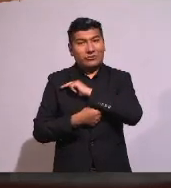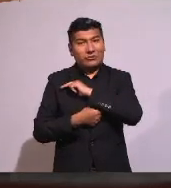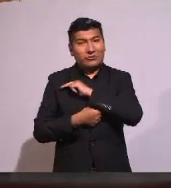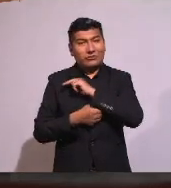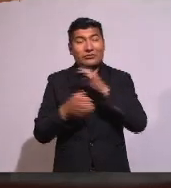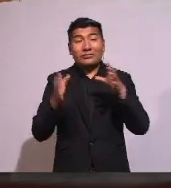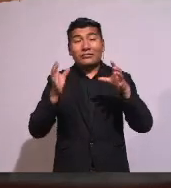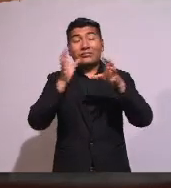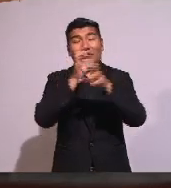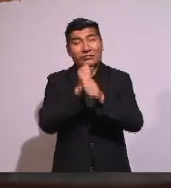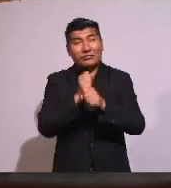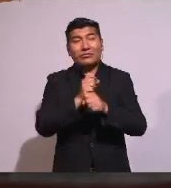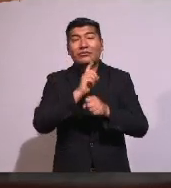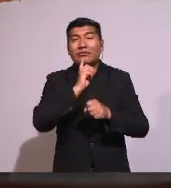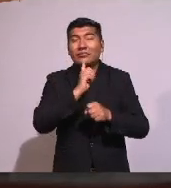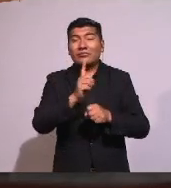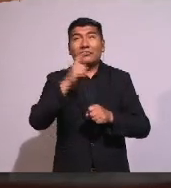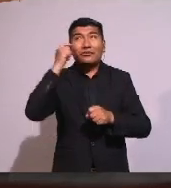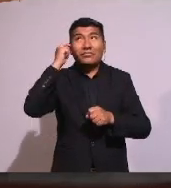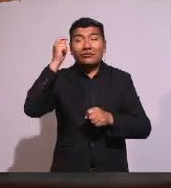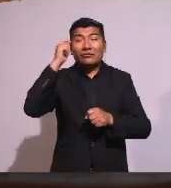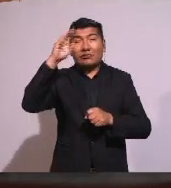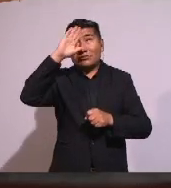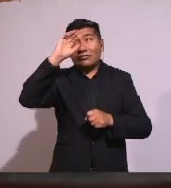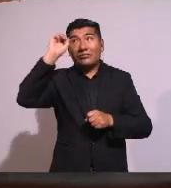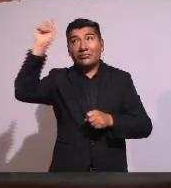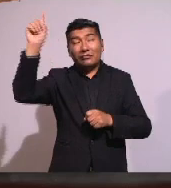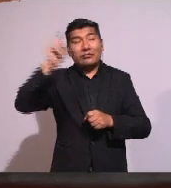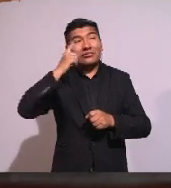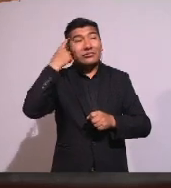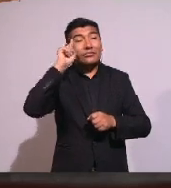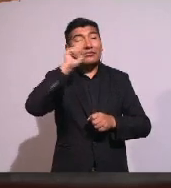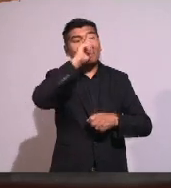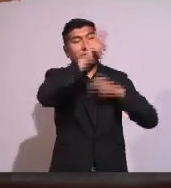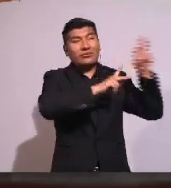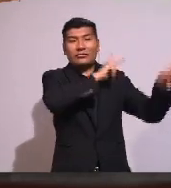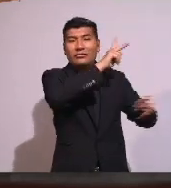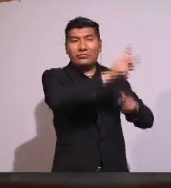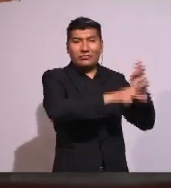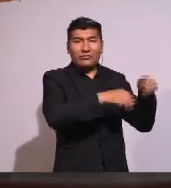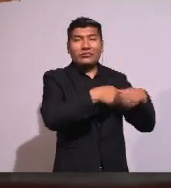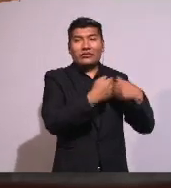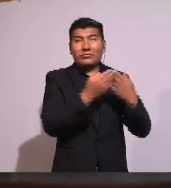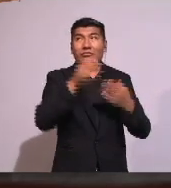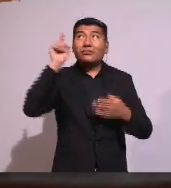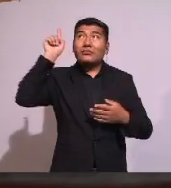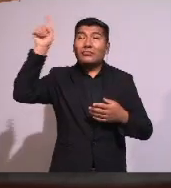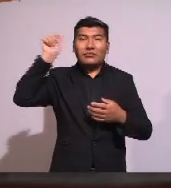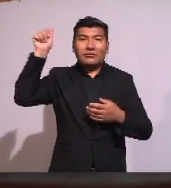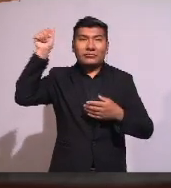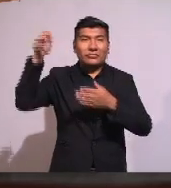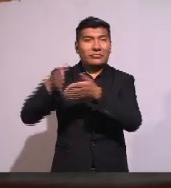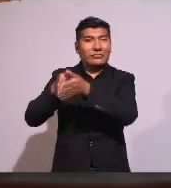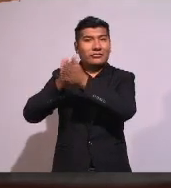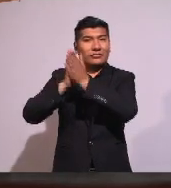decir, ser testigos de Él ante los hombres, como Él mismo nos ha pedido.